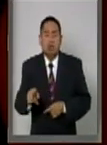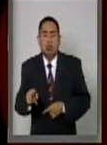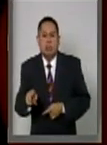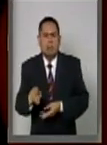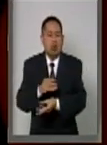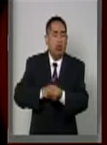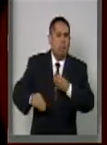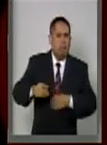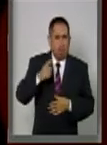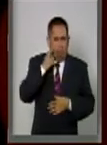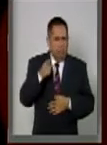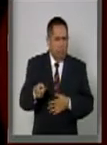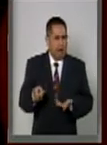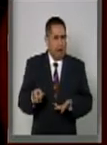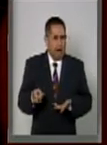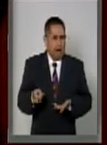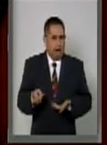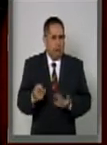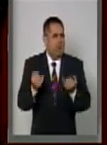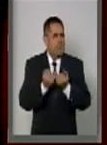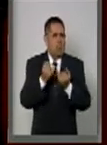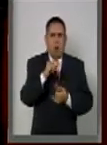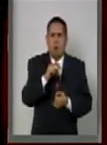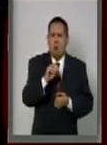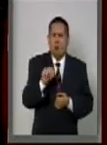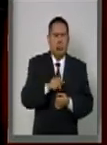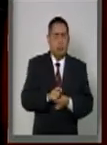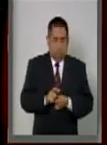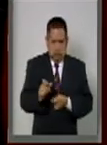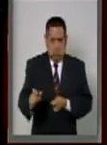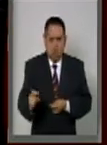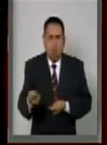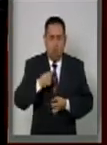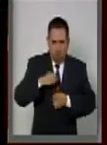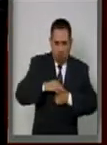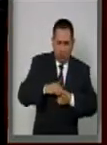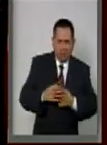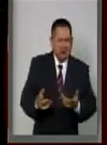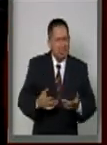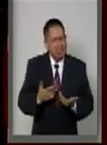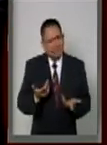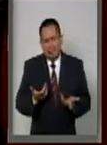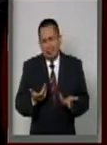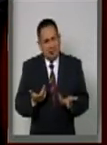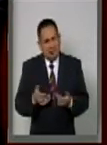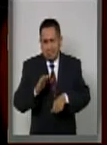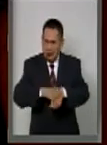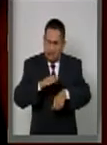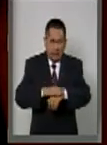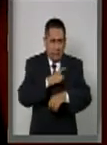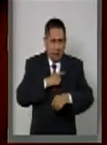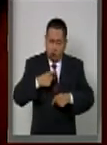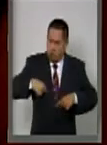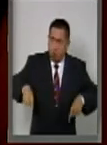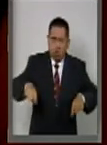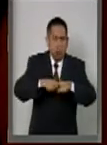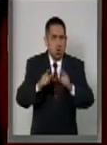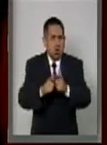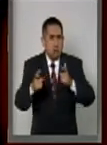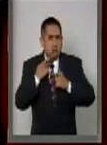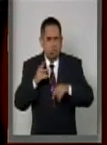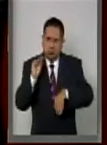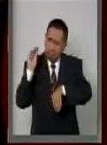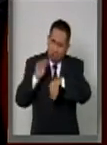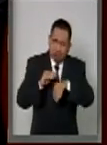en la segunda versión del caso Monex. Ahí sí llama la atención esto y tendremos que blindar. Todos los partidos han insistido en esta